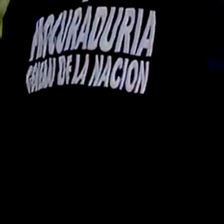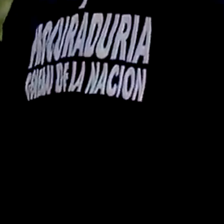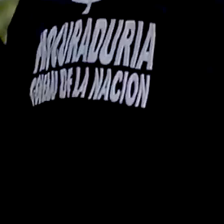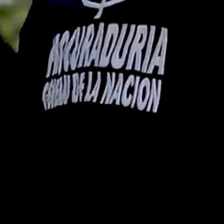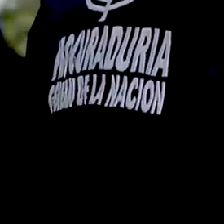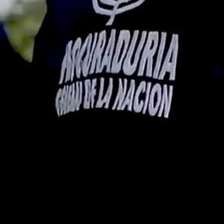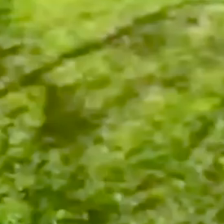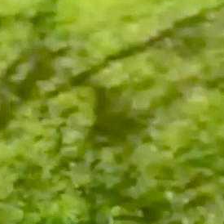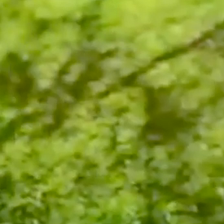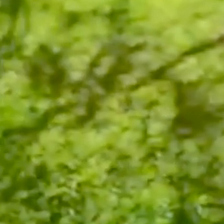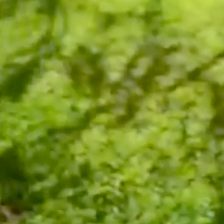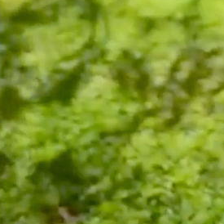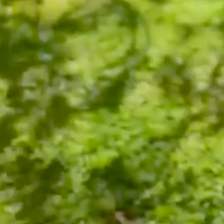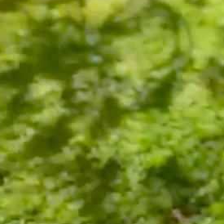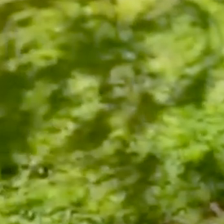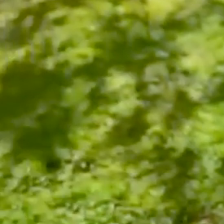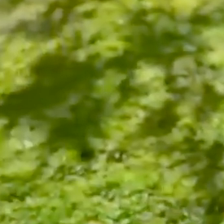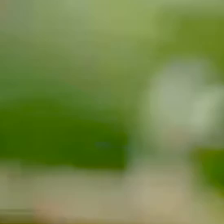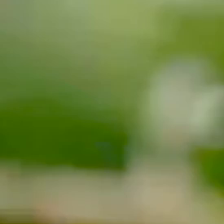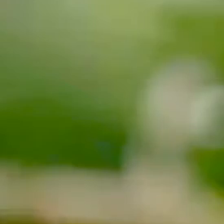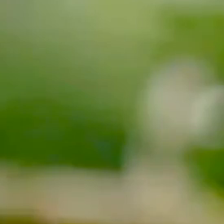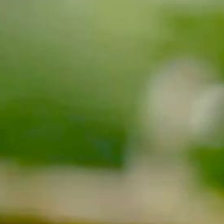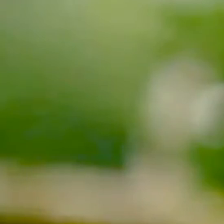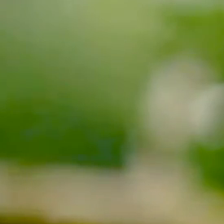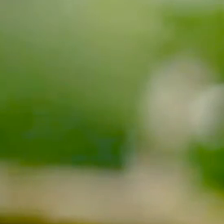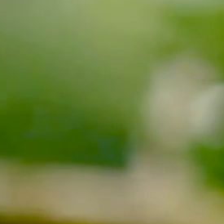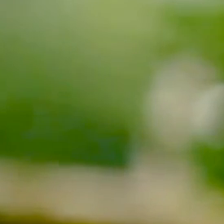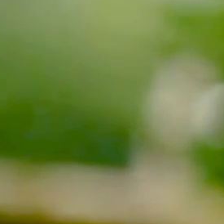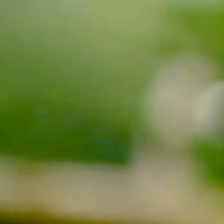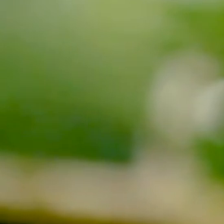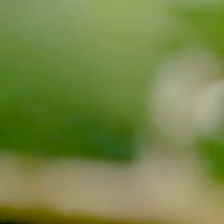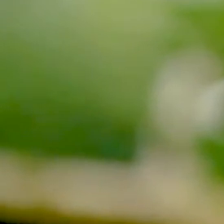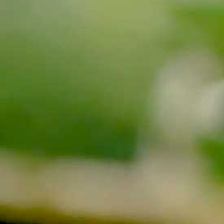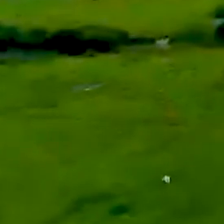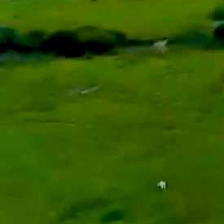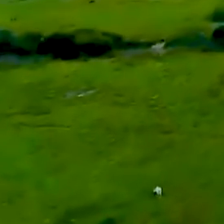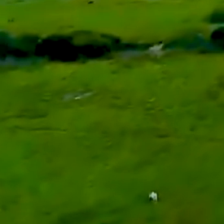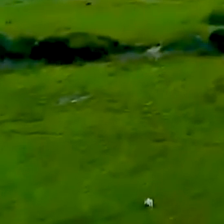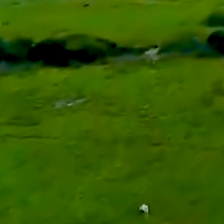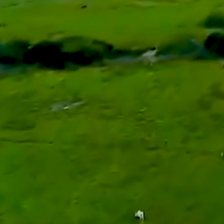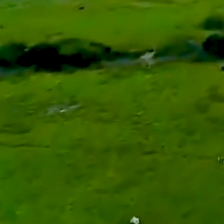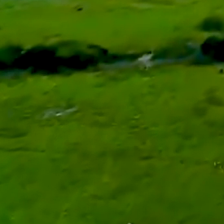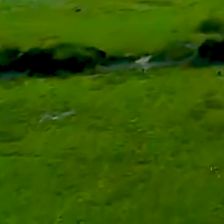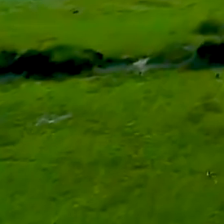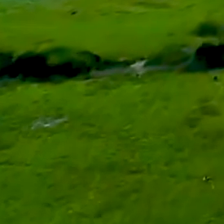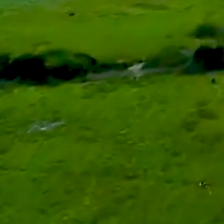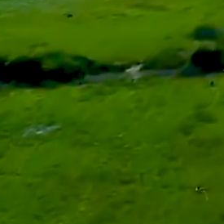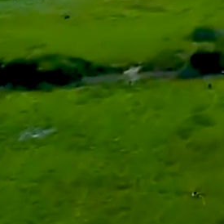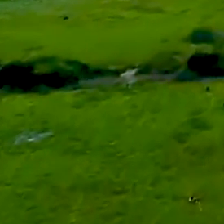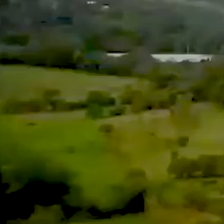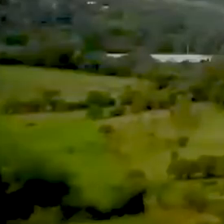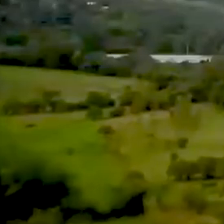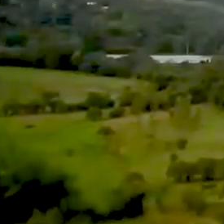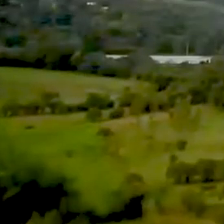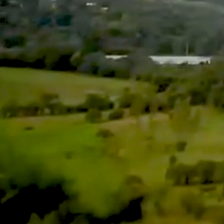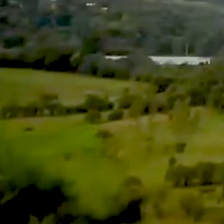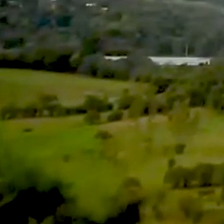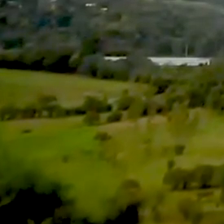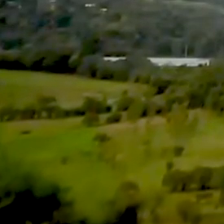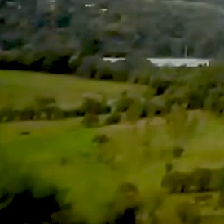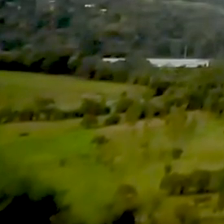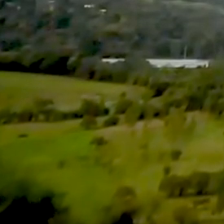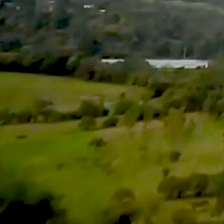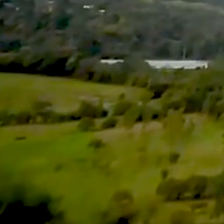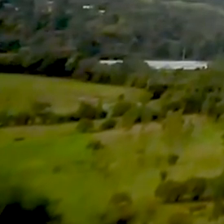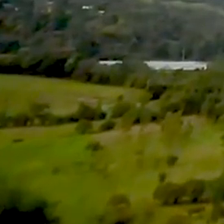hacen parte del Sistema Nacional Ambiental, en el que pidió acciones concretas y urgentes para garantizar la conservación de los ecosistemas